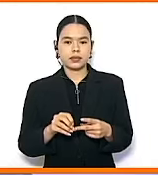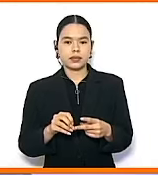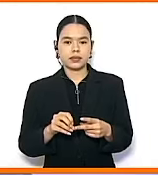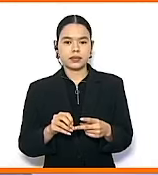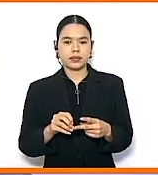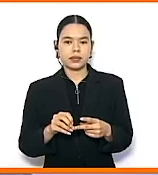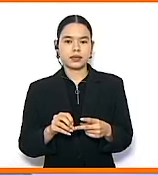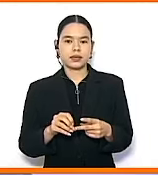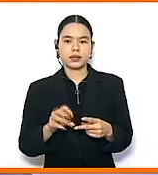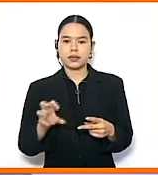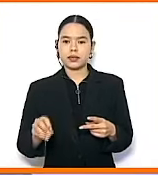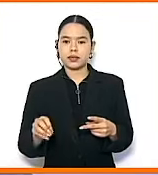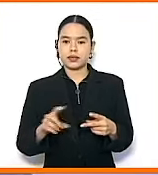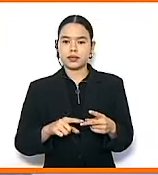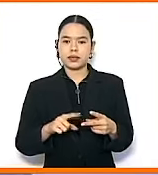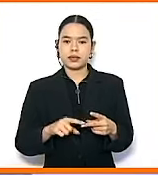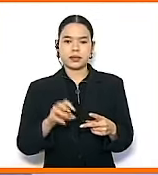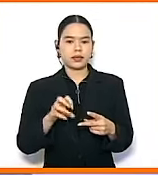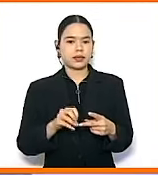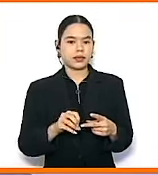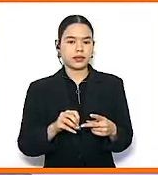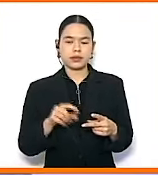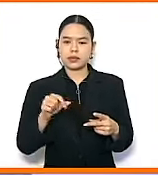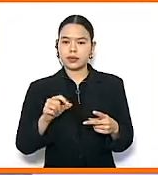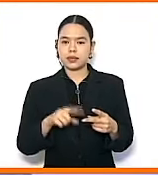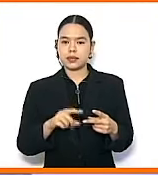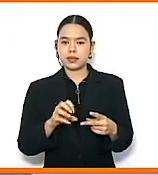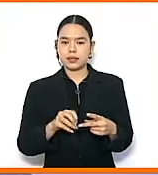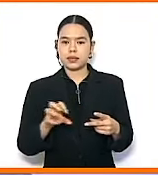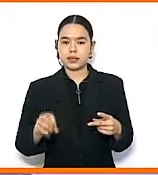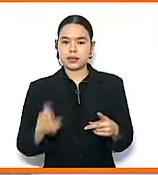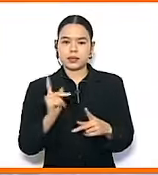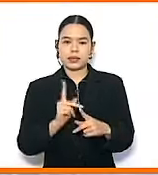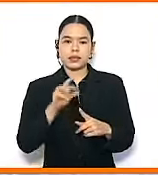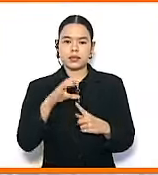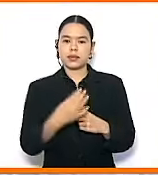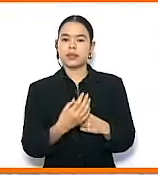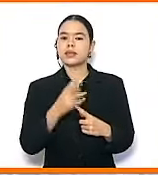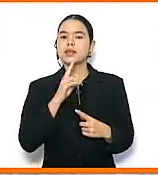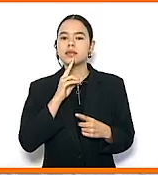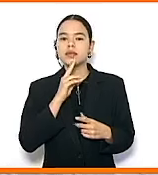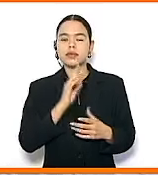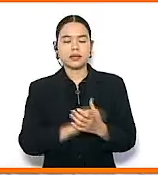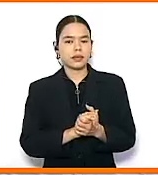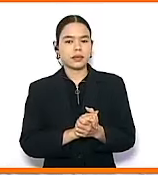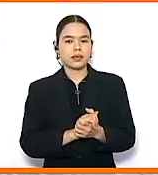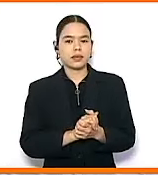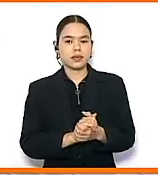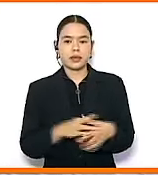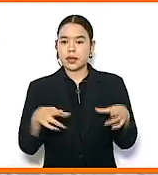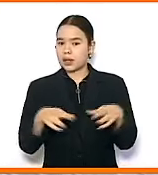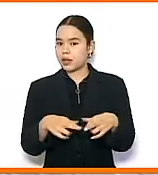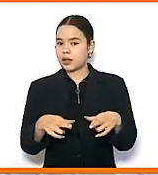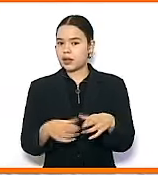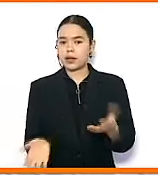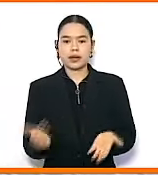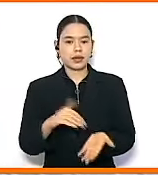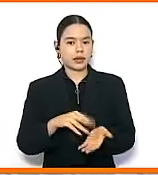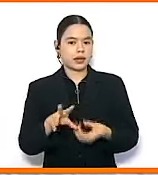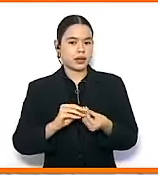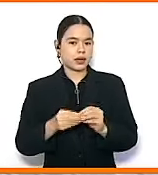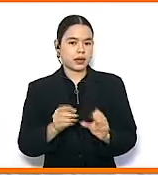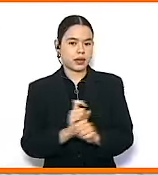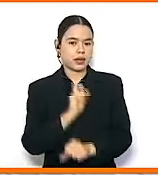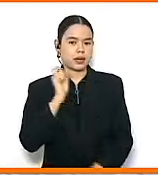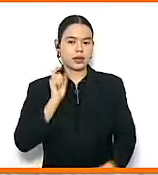porque este es el 0. Tu segundo número ganador en esta noche es el 00. Con su catrachada Rosquilla. Con gusto repito tus